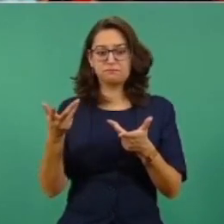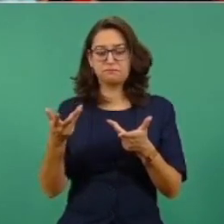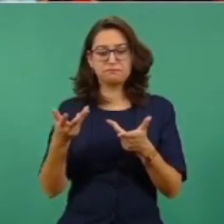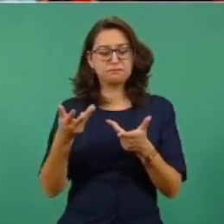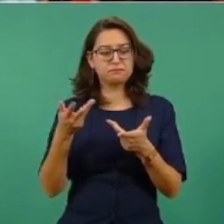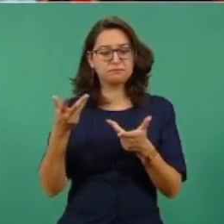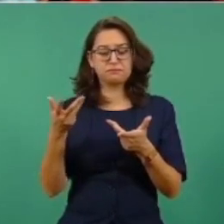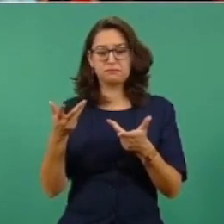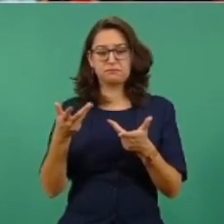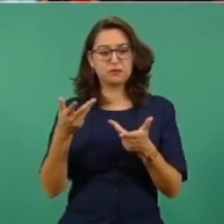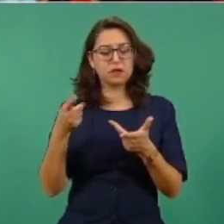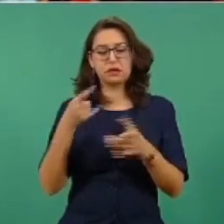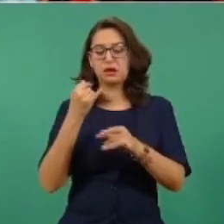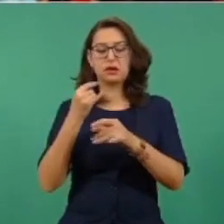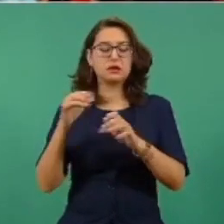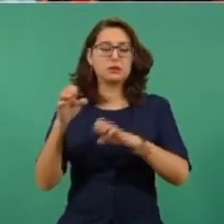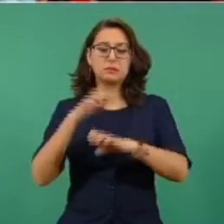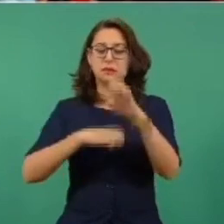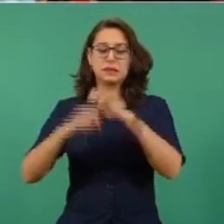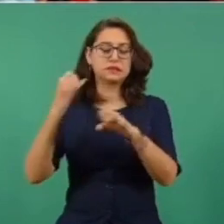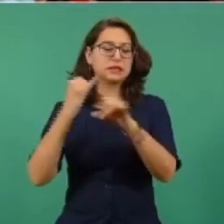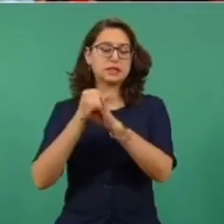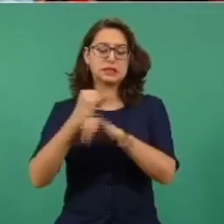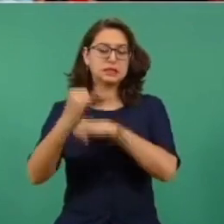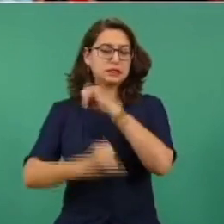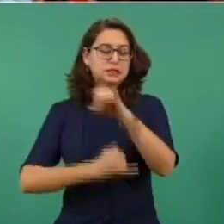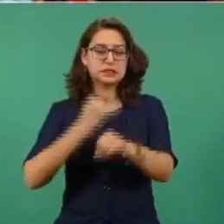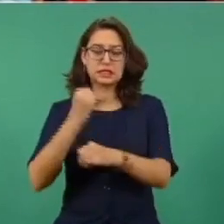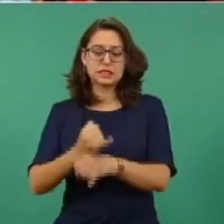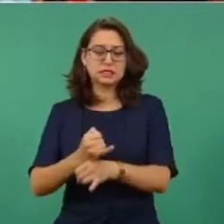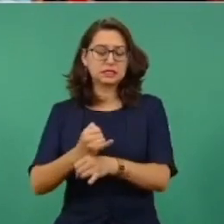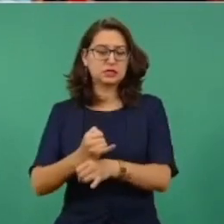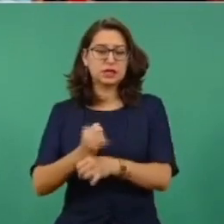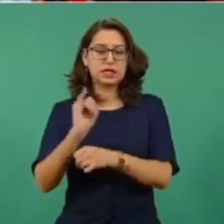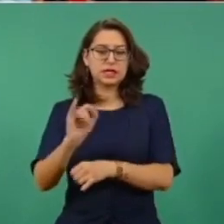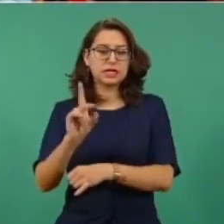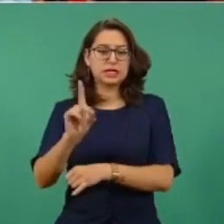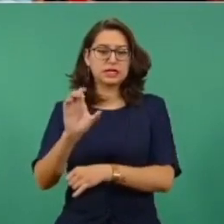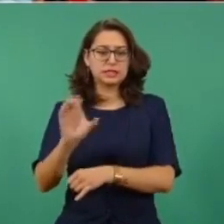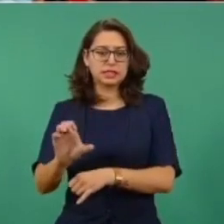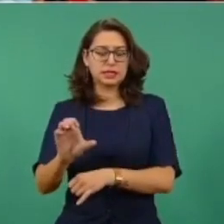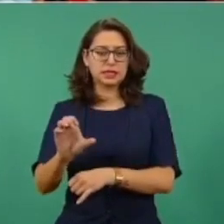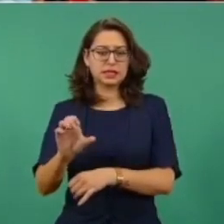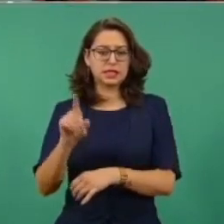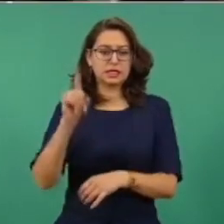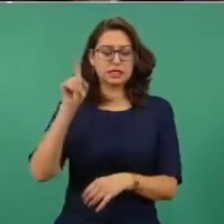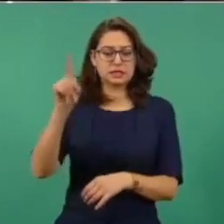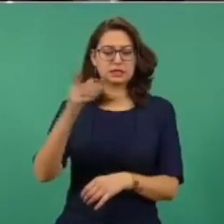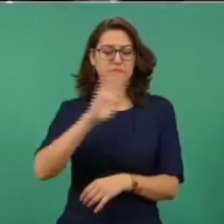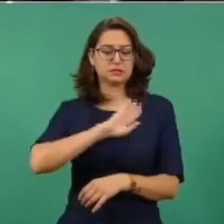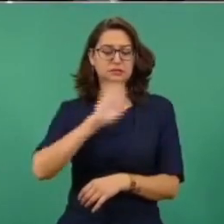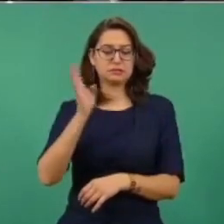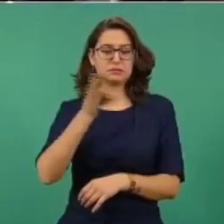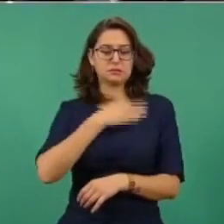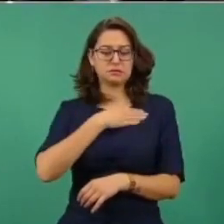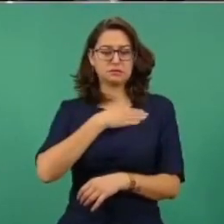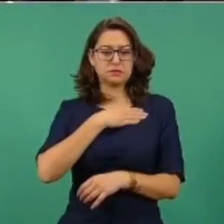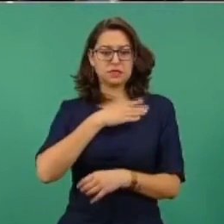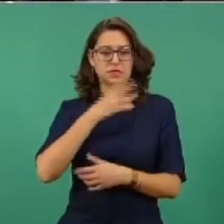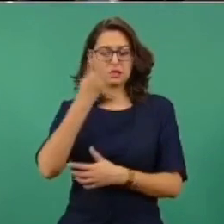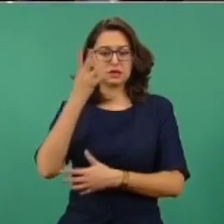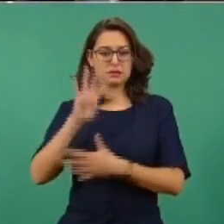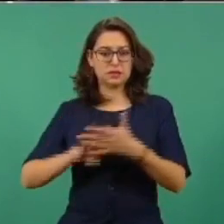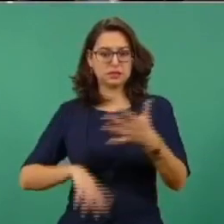Dockworkers Council, IDC, por sus siglas en inglés, con sede en Barcelona. Hizo una reunión el